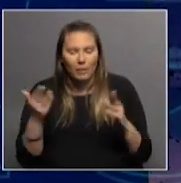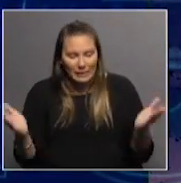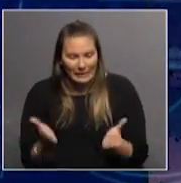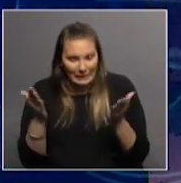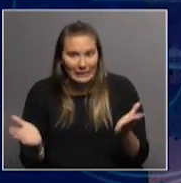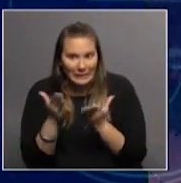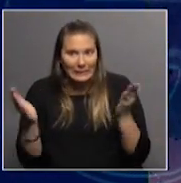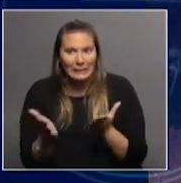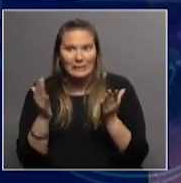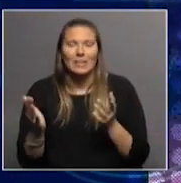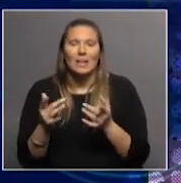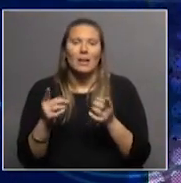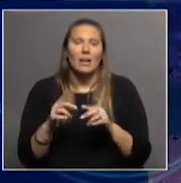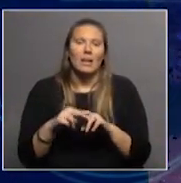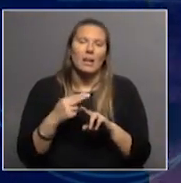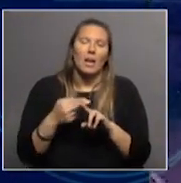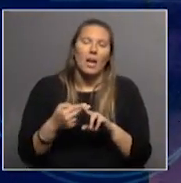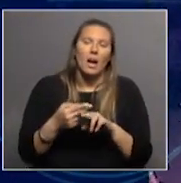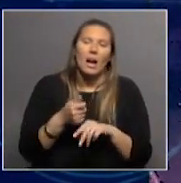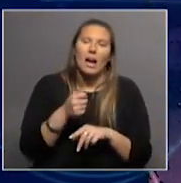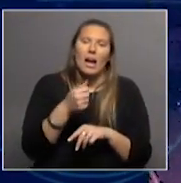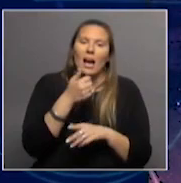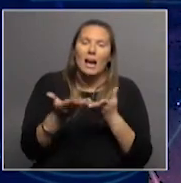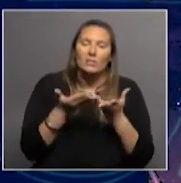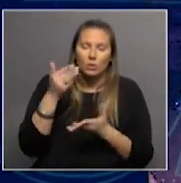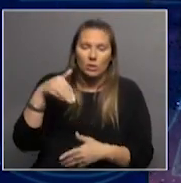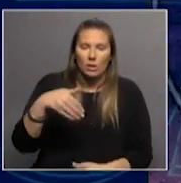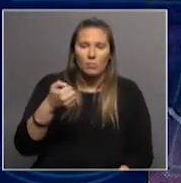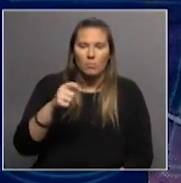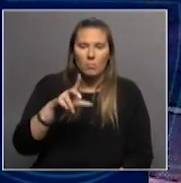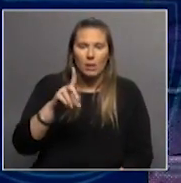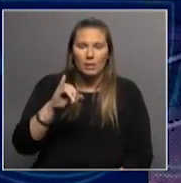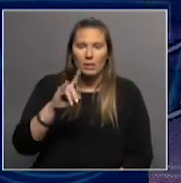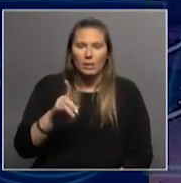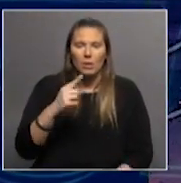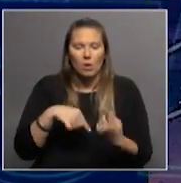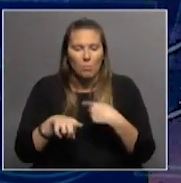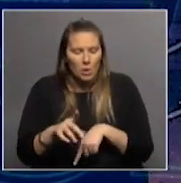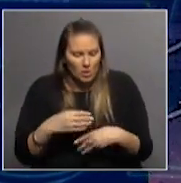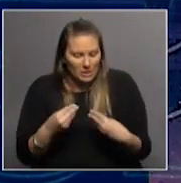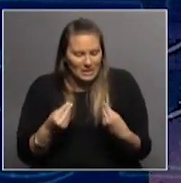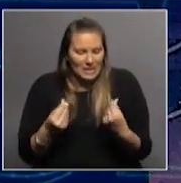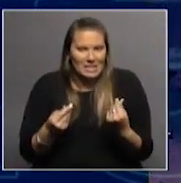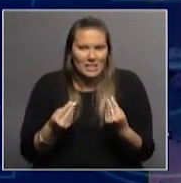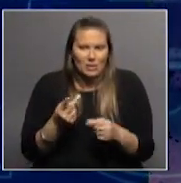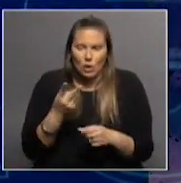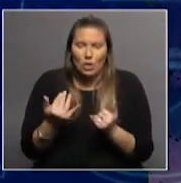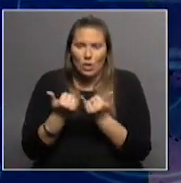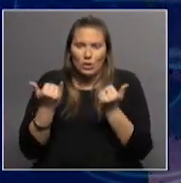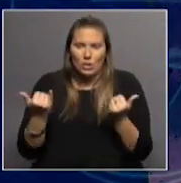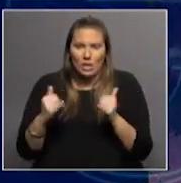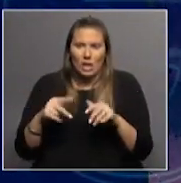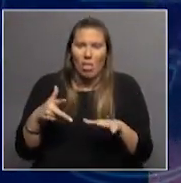quanti el toque va a repasar canciones de maldigo pero viste que uno empieza a tener la sensación de que algo que salió hace dos días